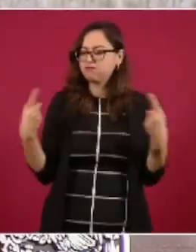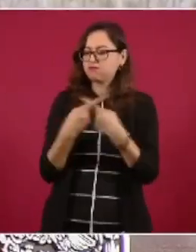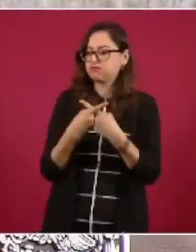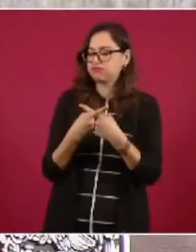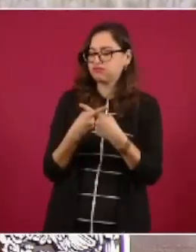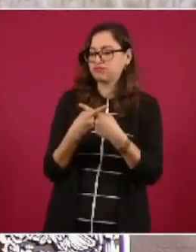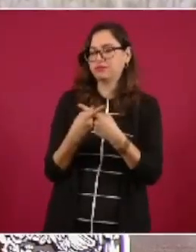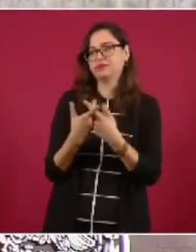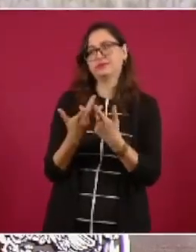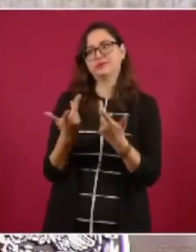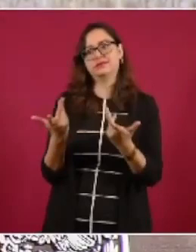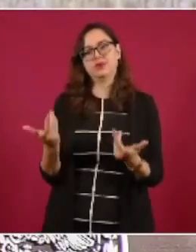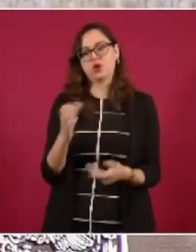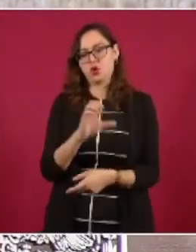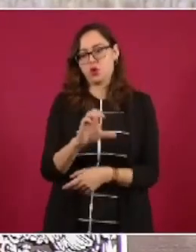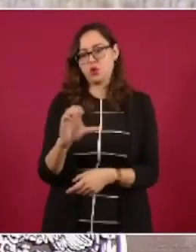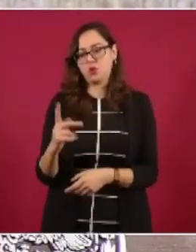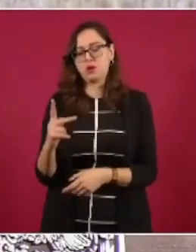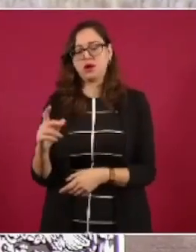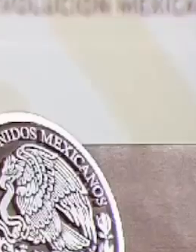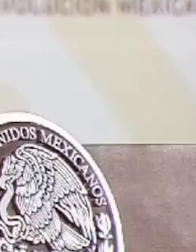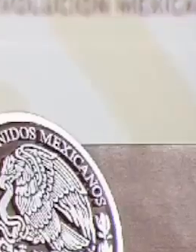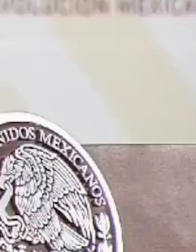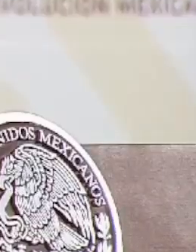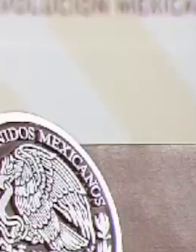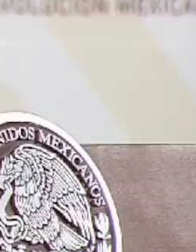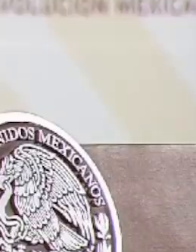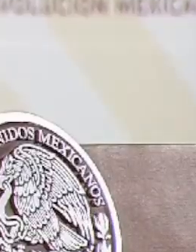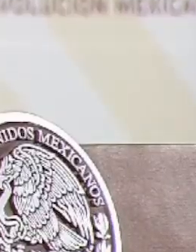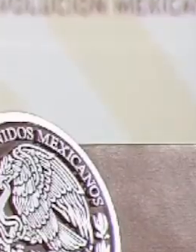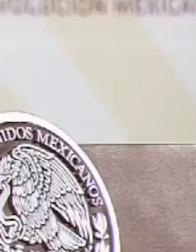el Código de Procedimientos Penales,